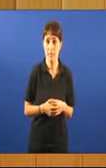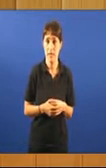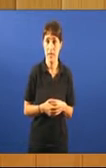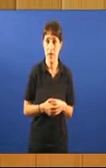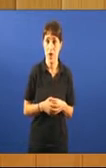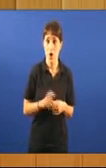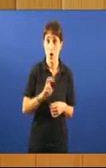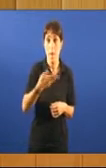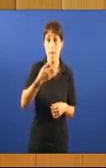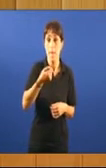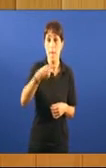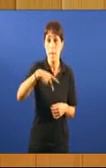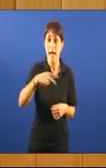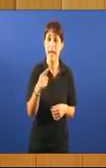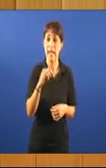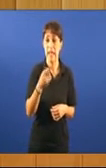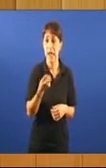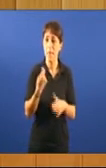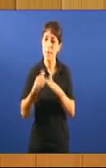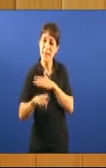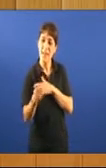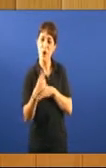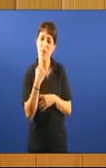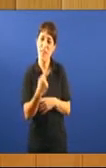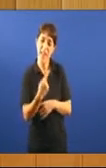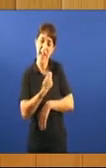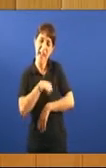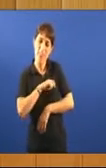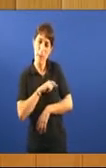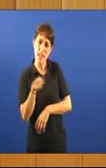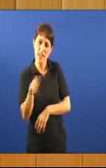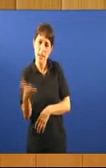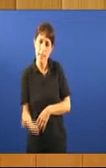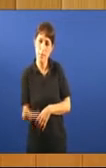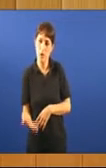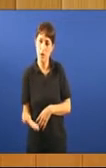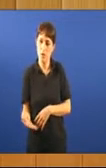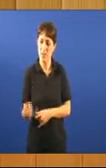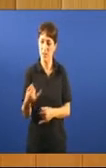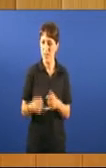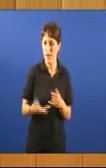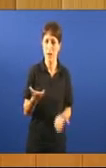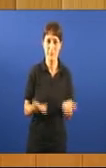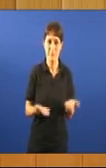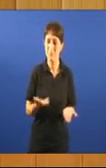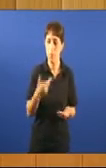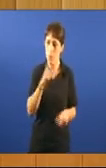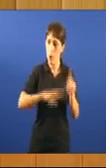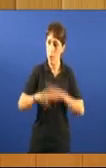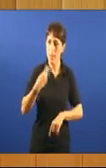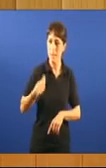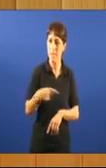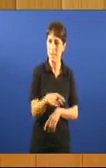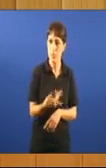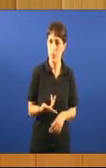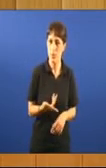porque é sistémica para España. E ese é o noso problema como país, señor Feijóo, aínda que vostede prefira ignoralo. Que o